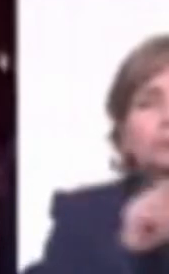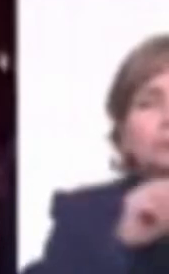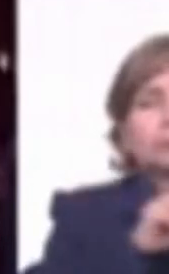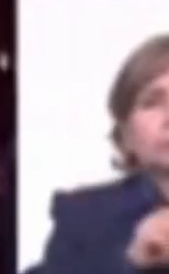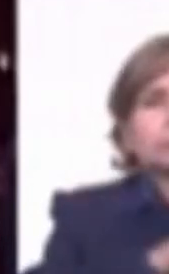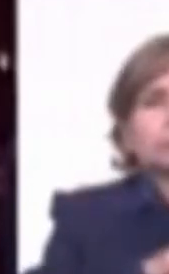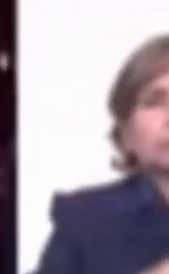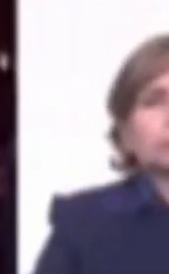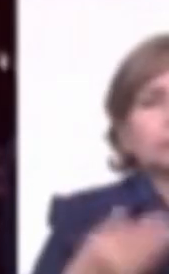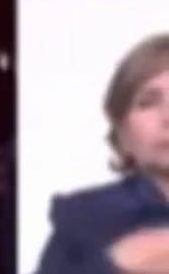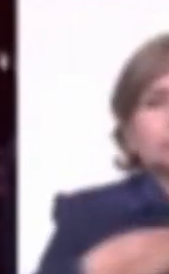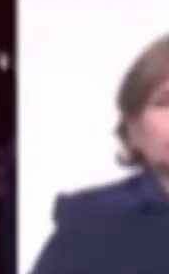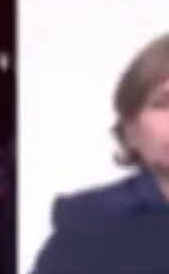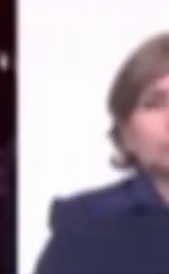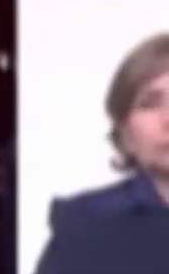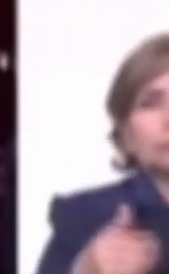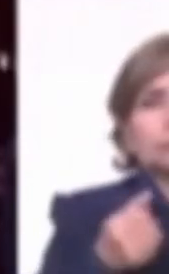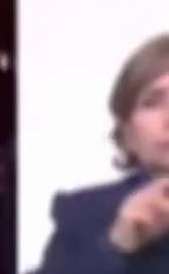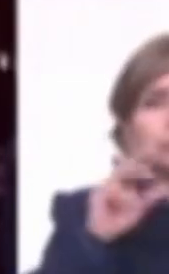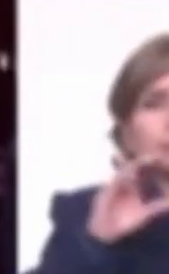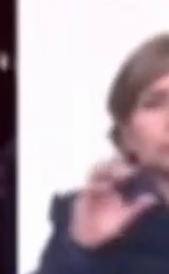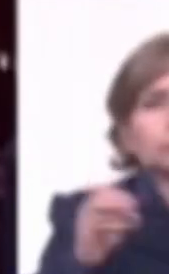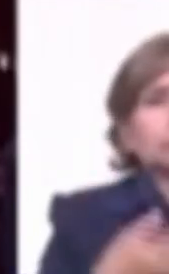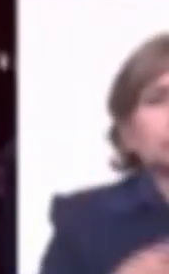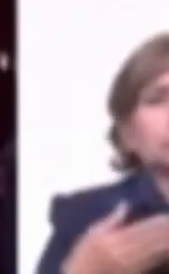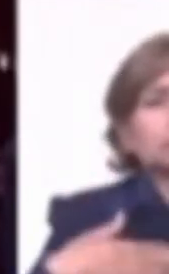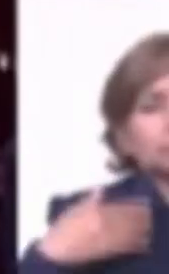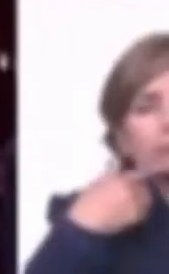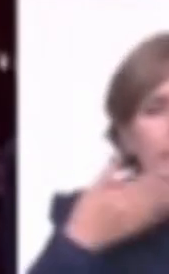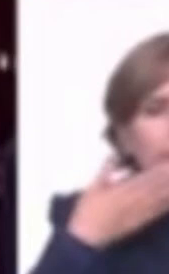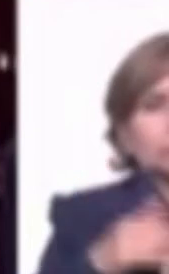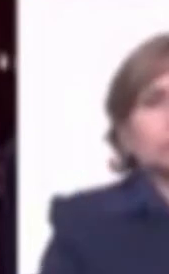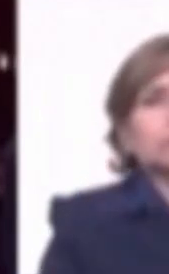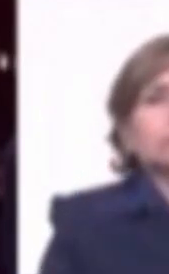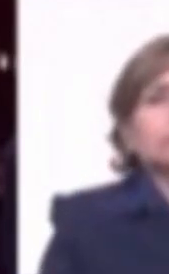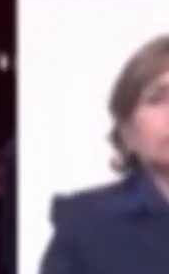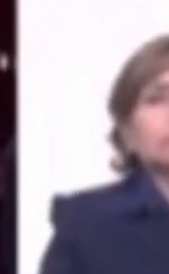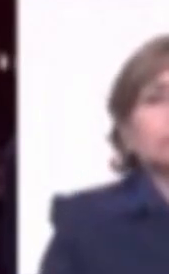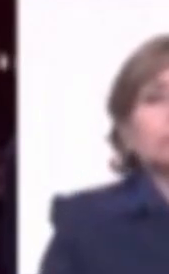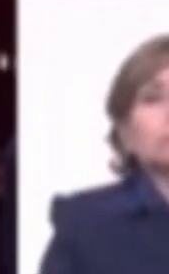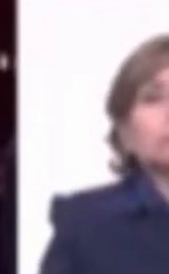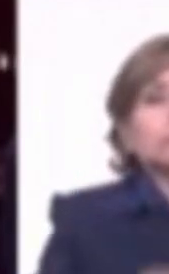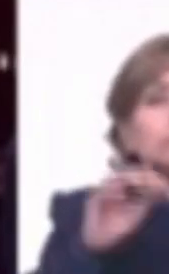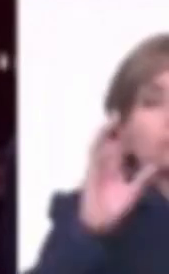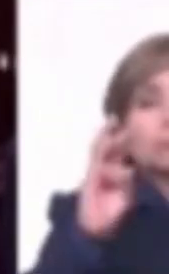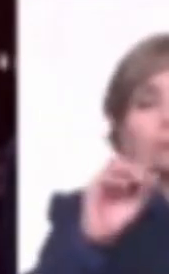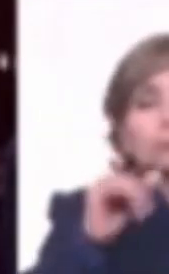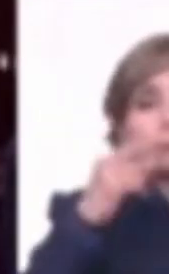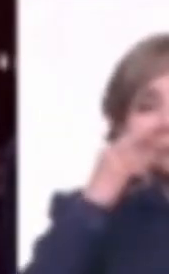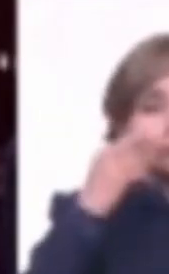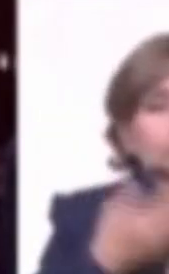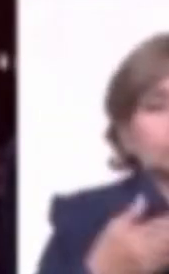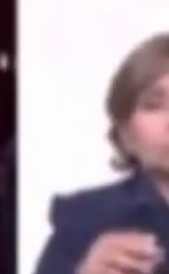de la presidencia del Consejo de ministros la arcc yo les puedo comentar lo siguiente que el 16 de junio se transfirieron los